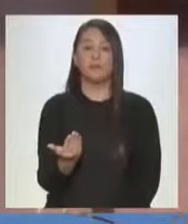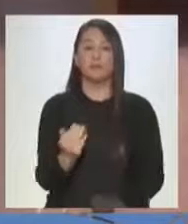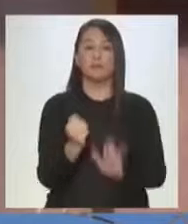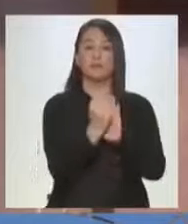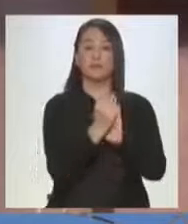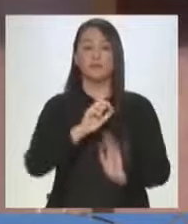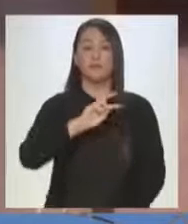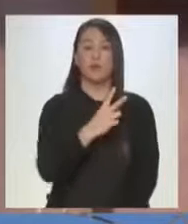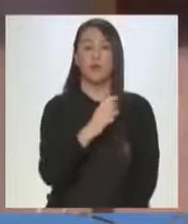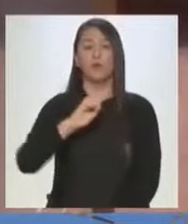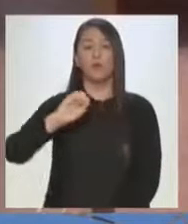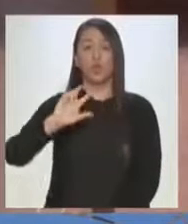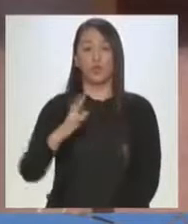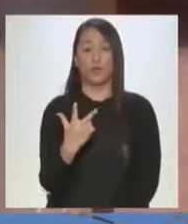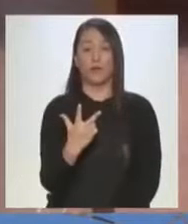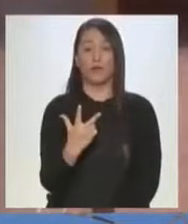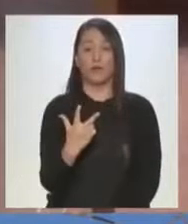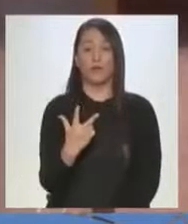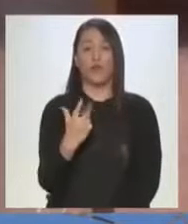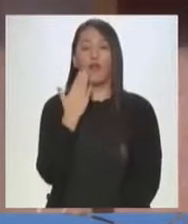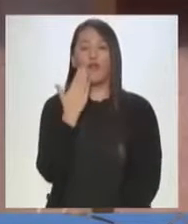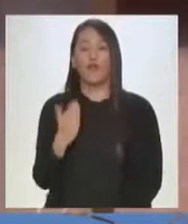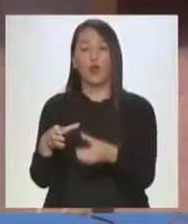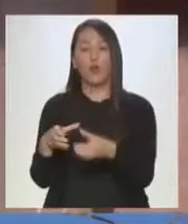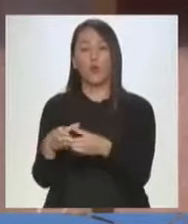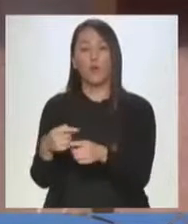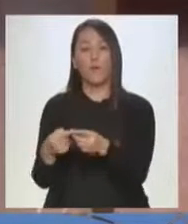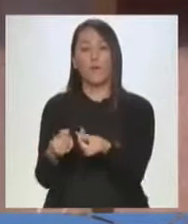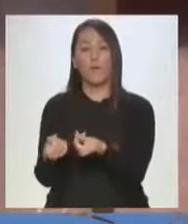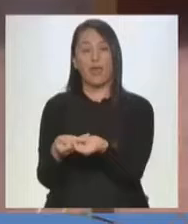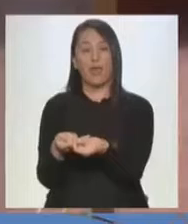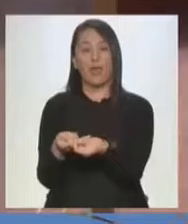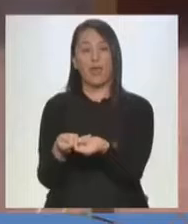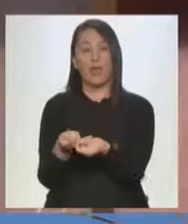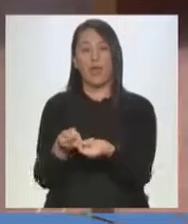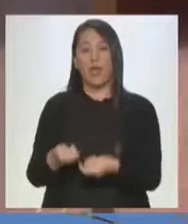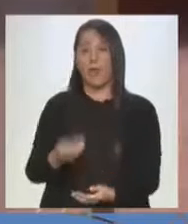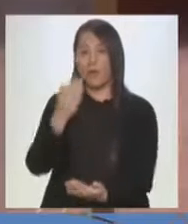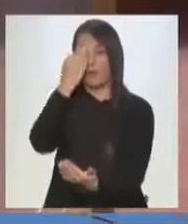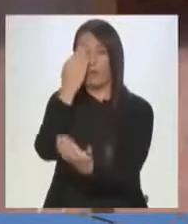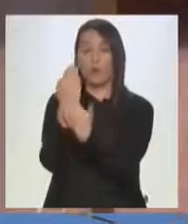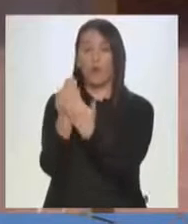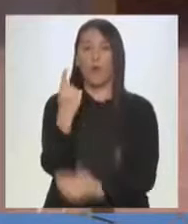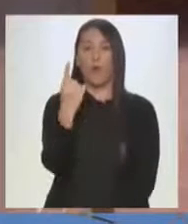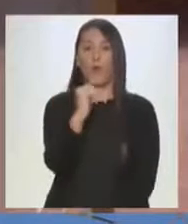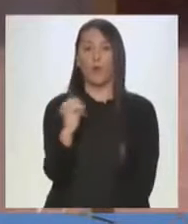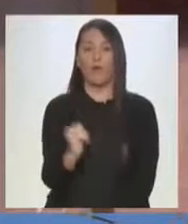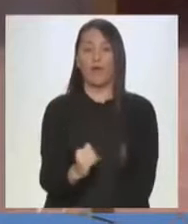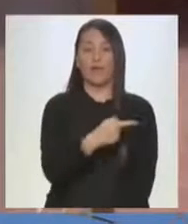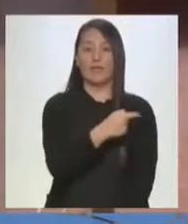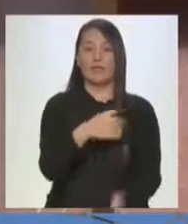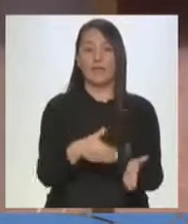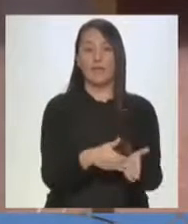artículos 2 y 8, denominado bono de clase media, se determina un aporte directo de una sola vez entre 100.000